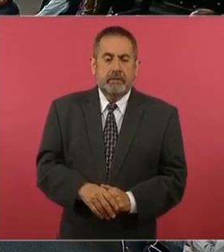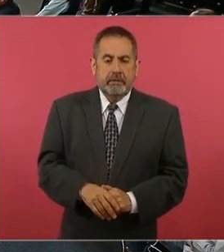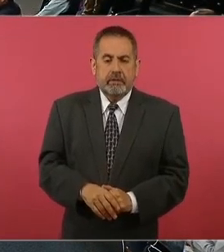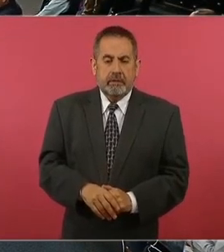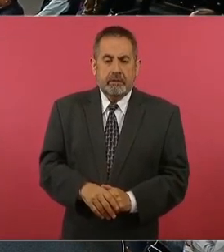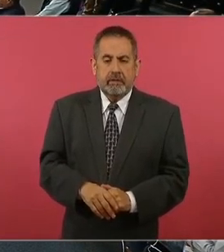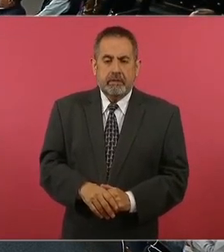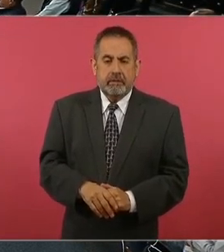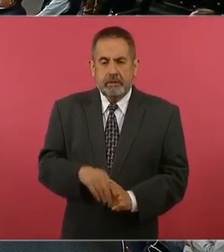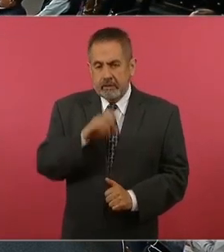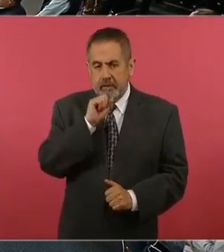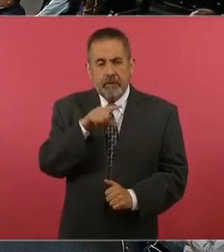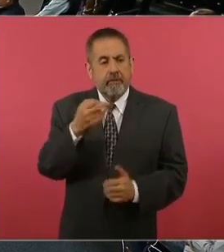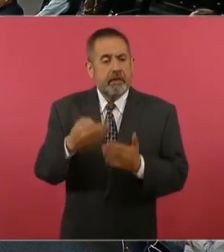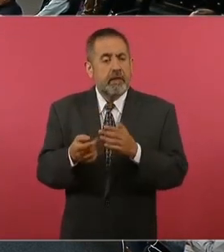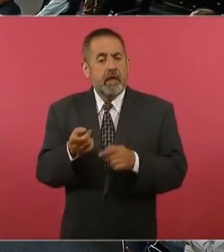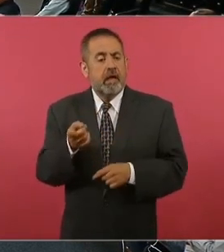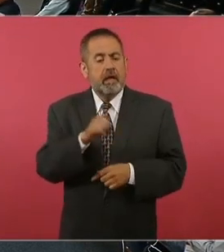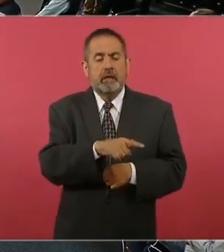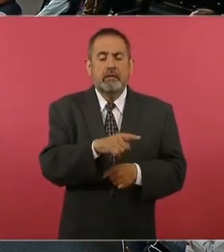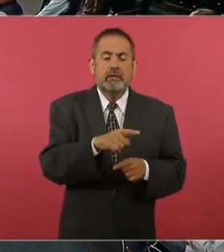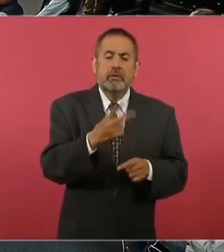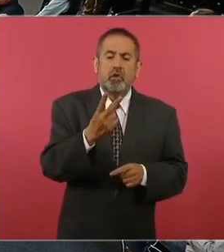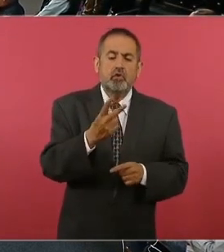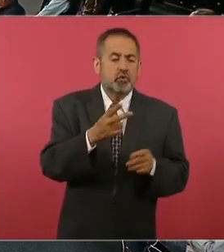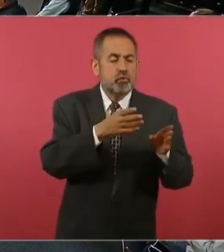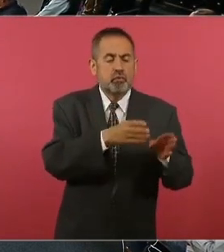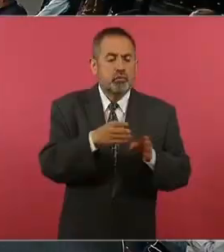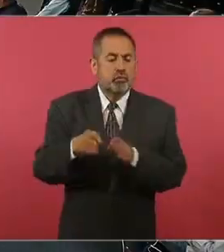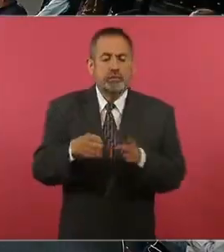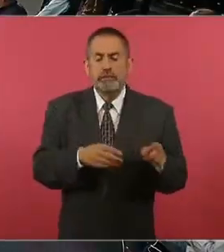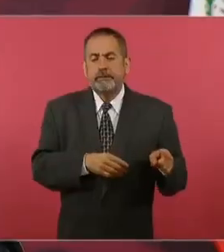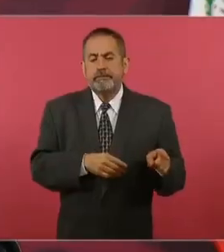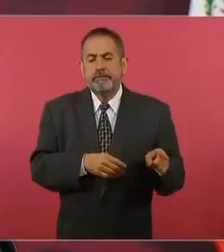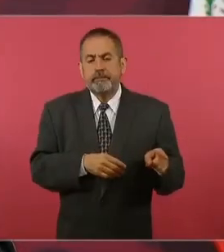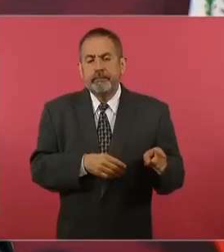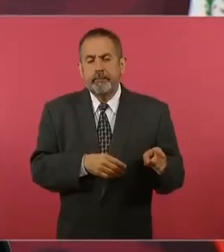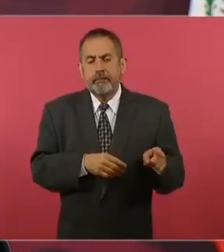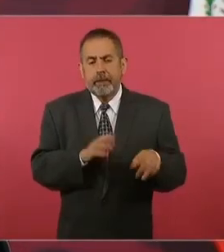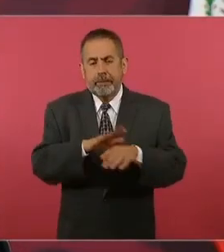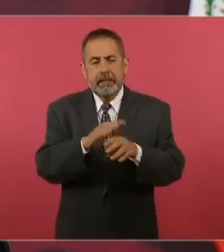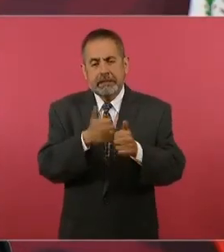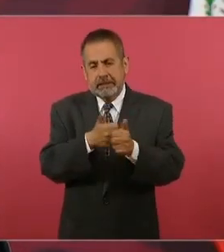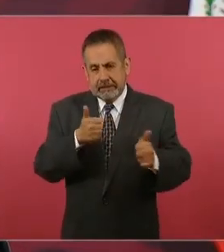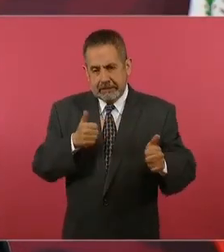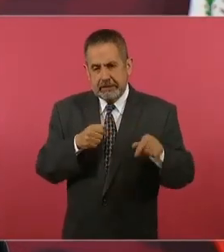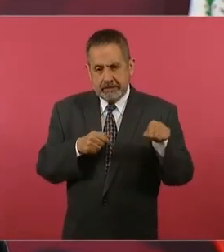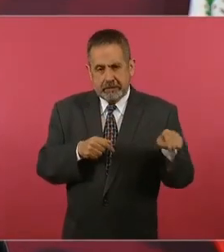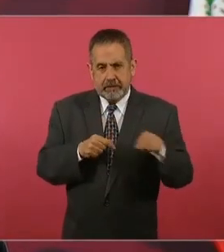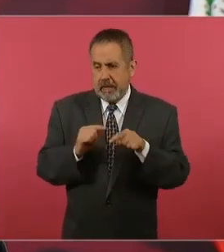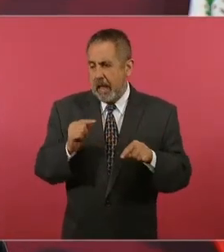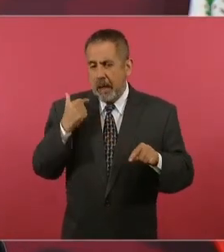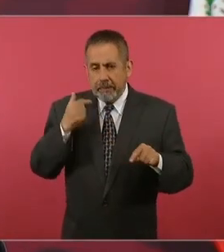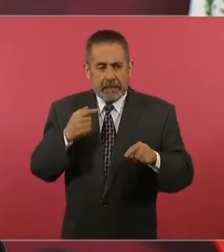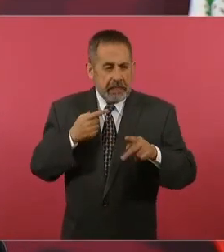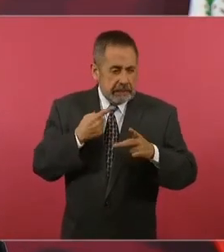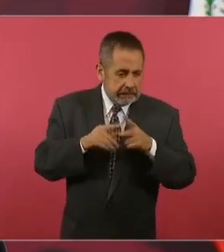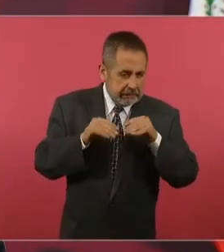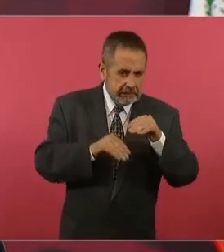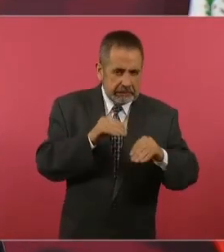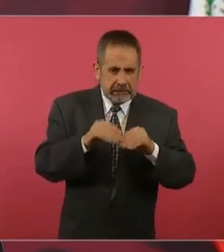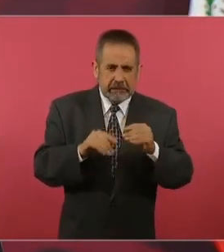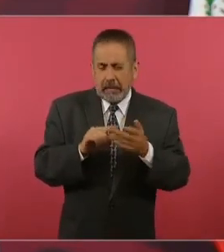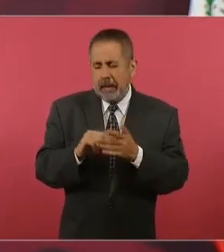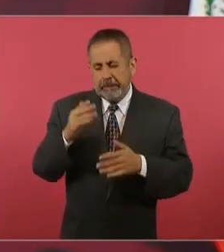También los 2 tramos que van más atrasados porque acaban de iniciarse,